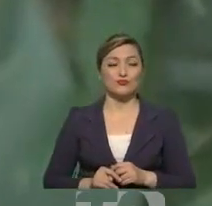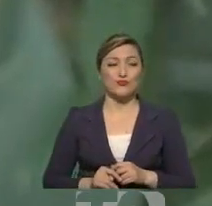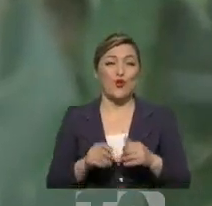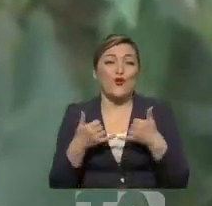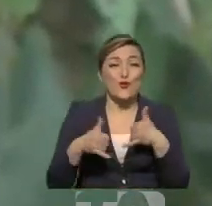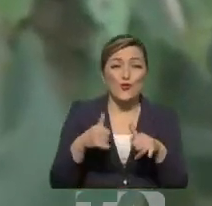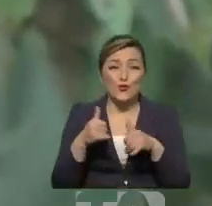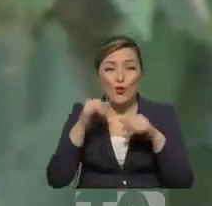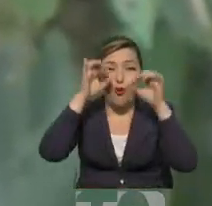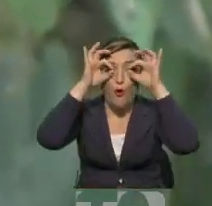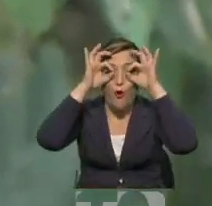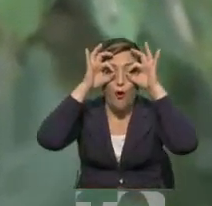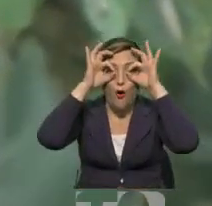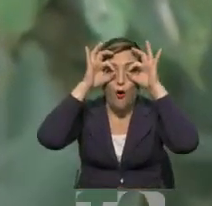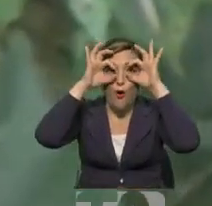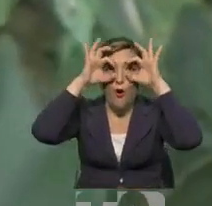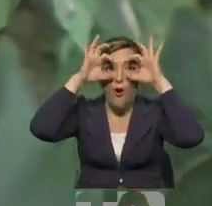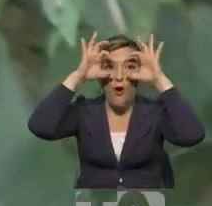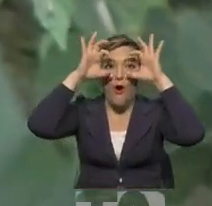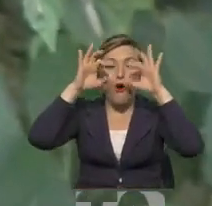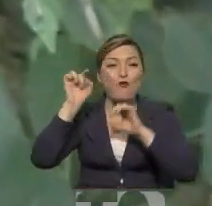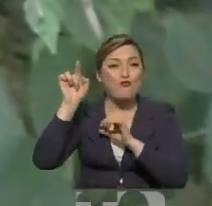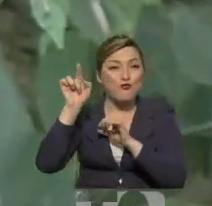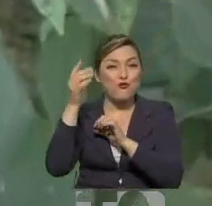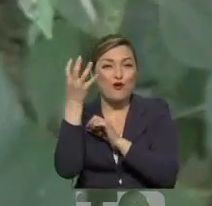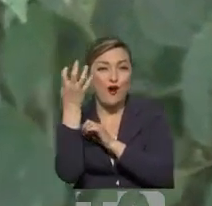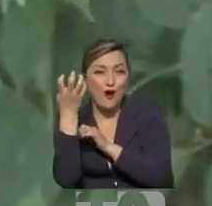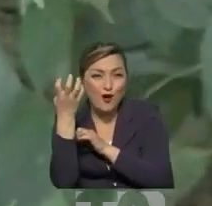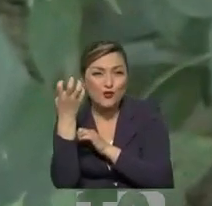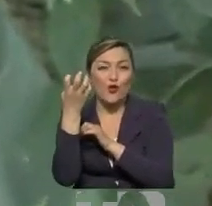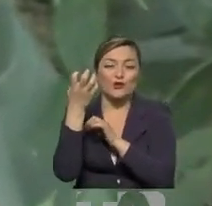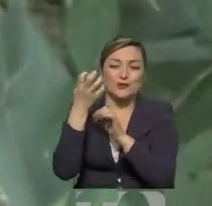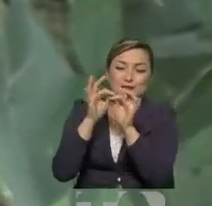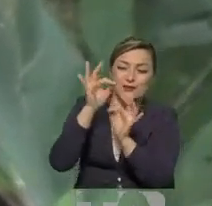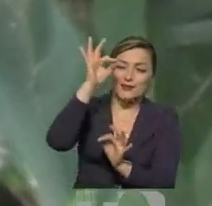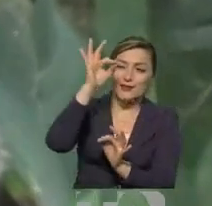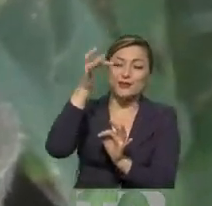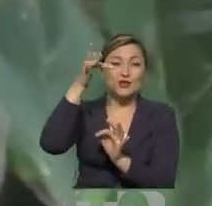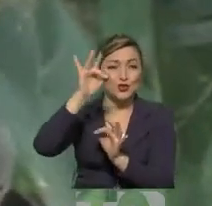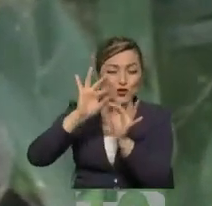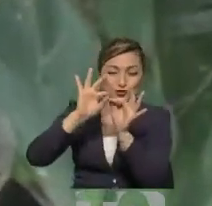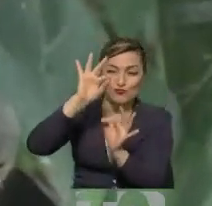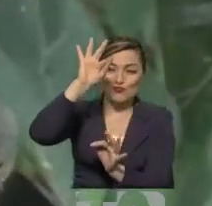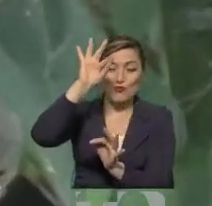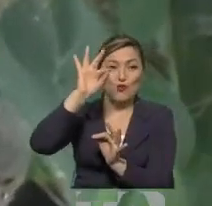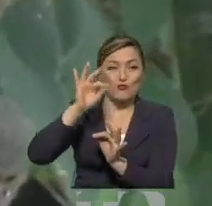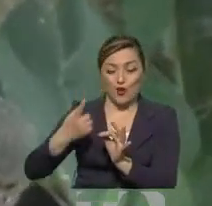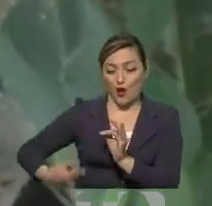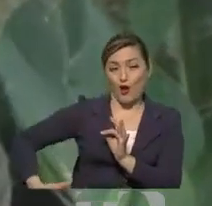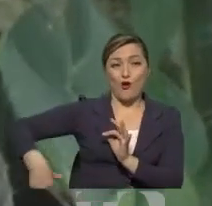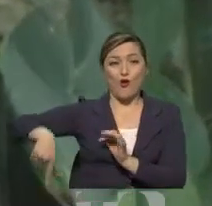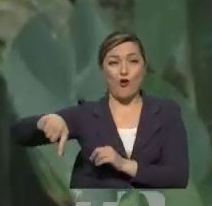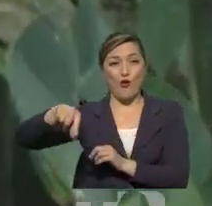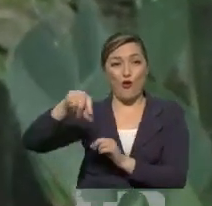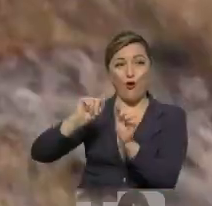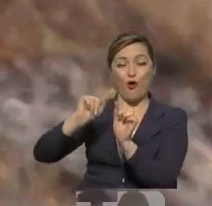juguetón, de ojos grandes, un ejemplar adulto mide entre 14 y 18 centímetros, con una cola no prensil que llega hasta los